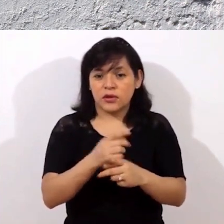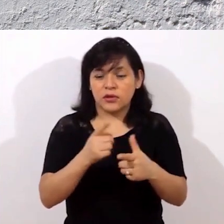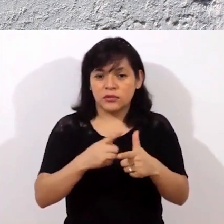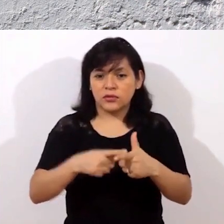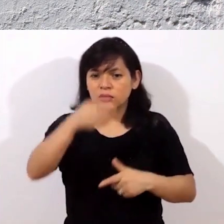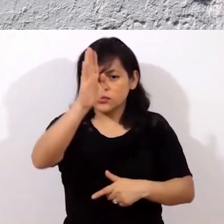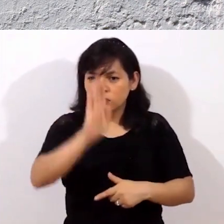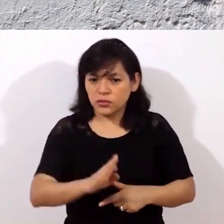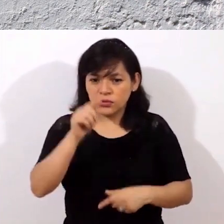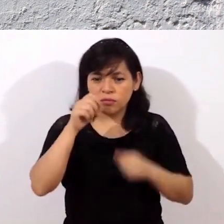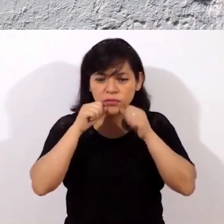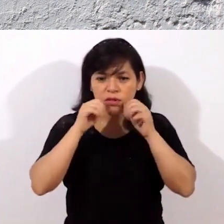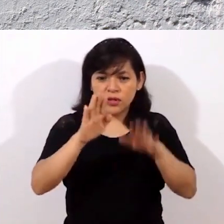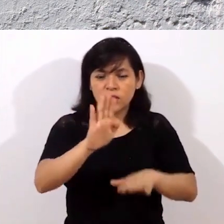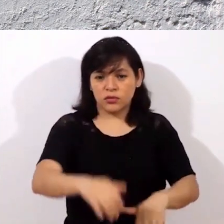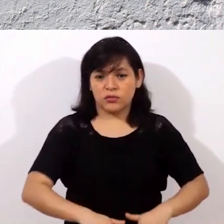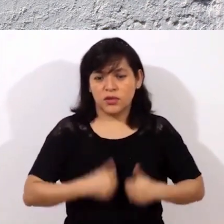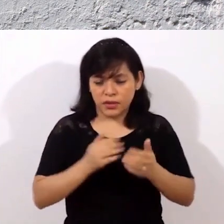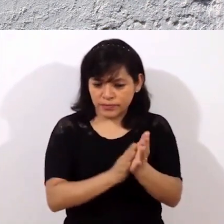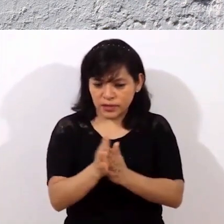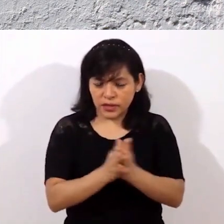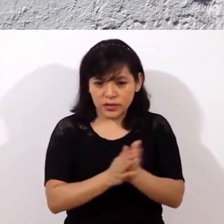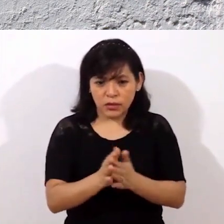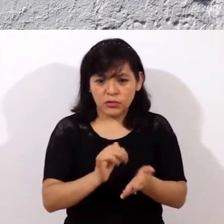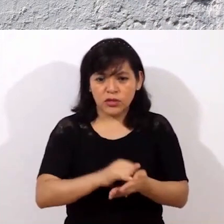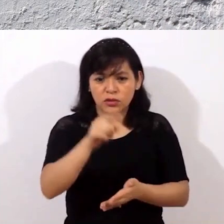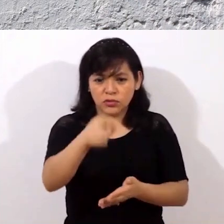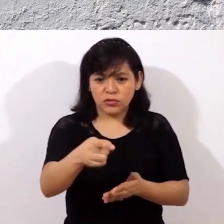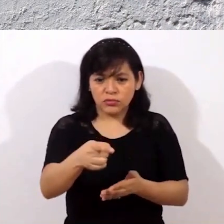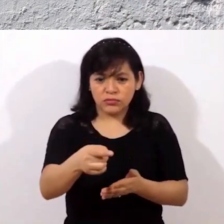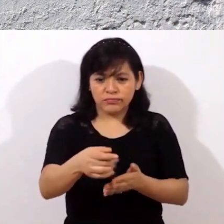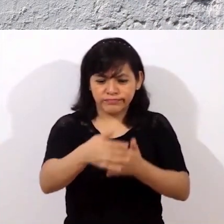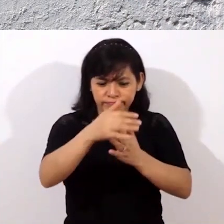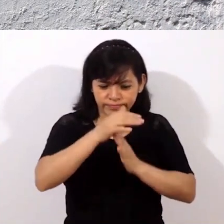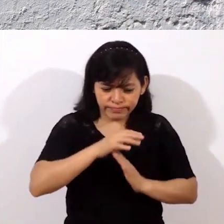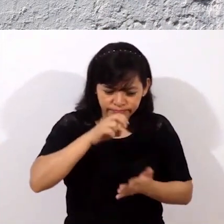deseamos al mismo tiempo que doblegues cada área de tu vida